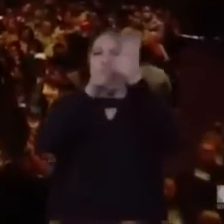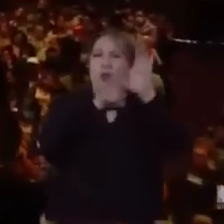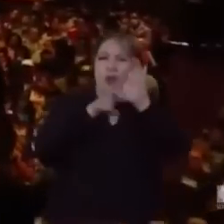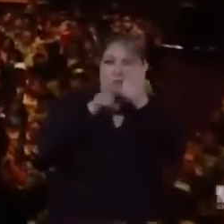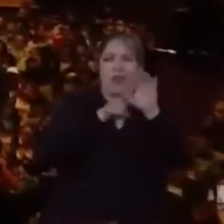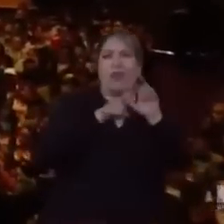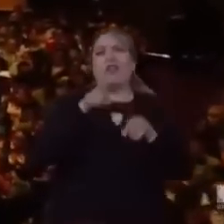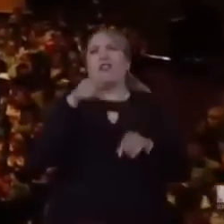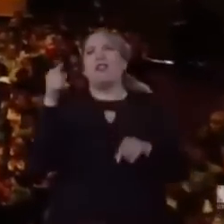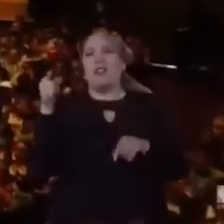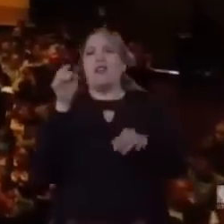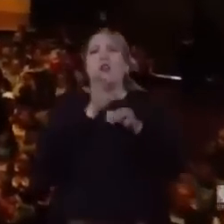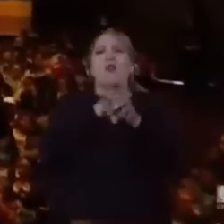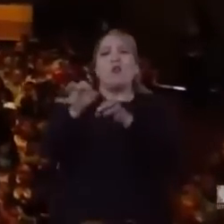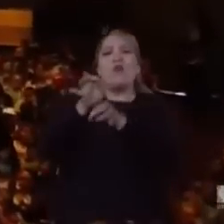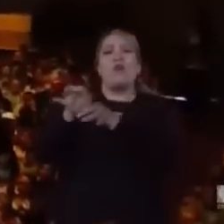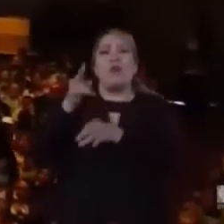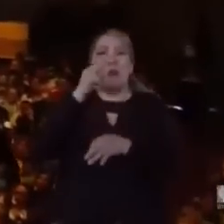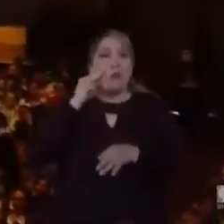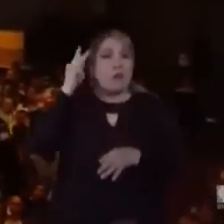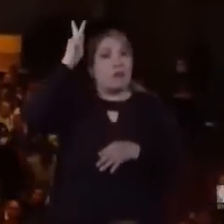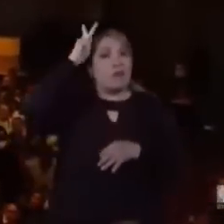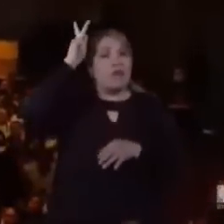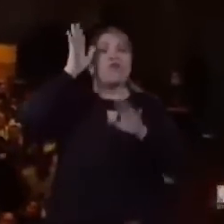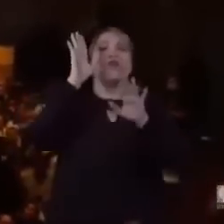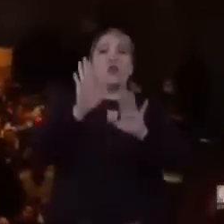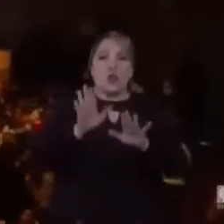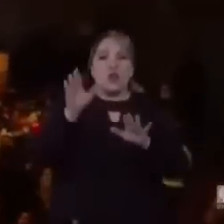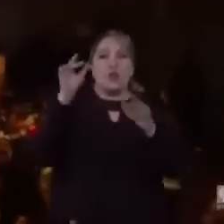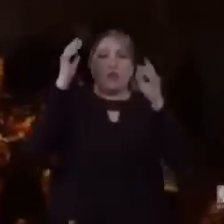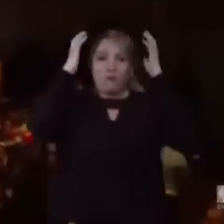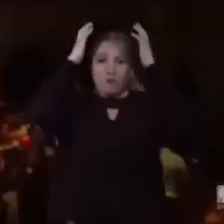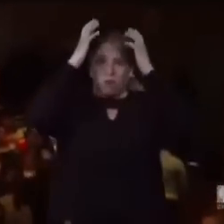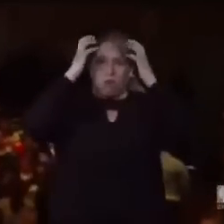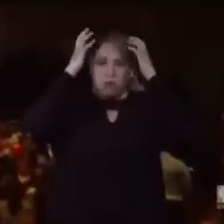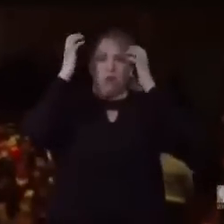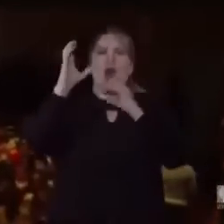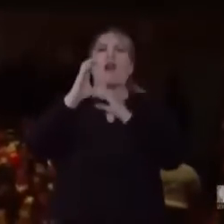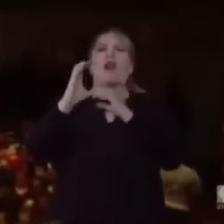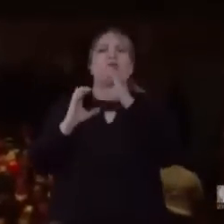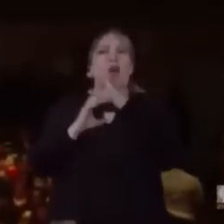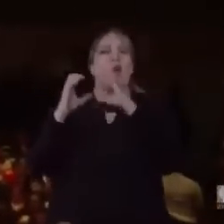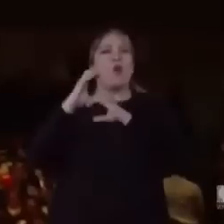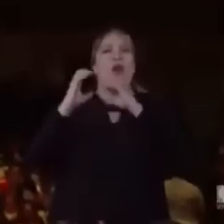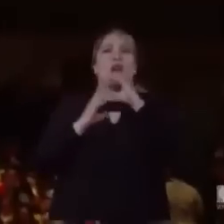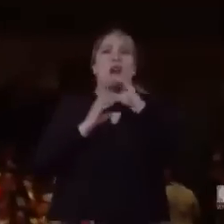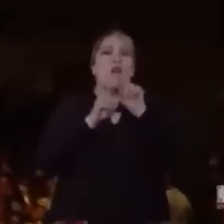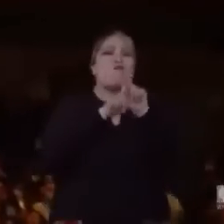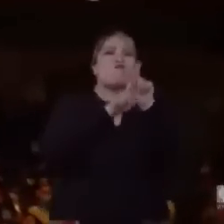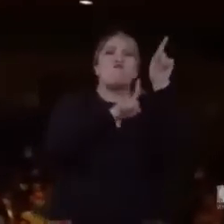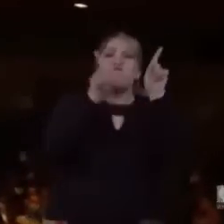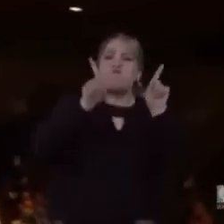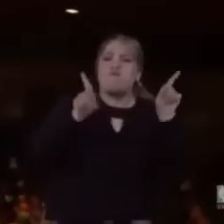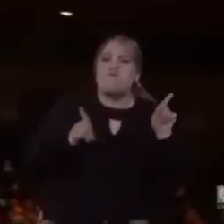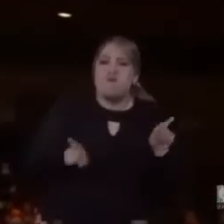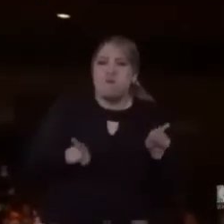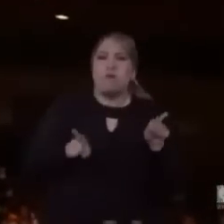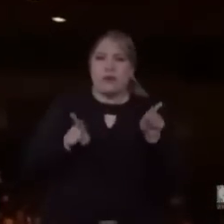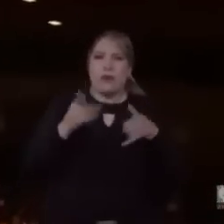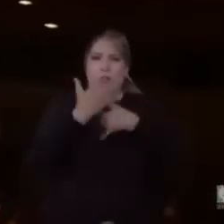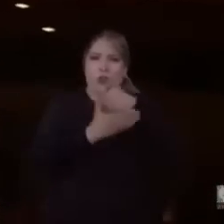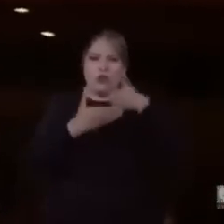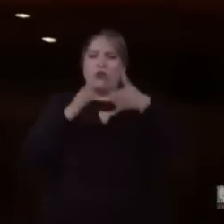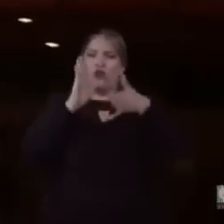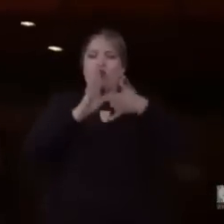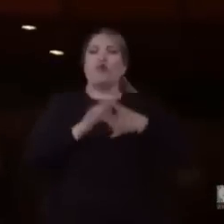y Soacha, de pueblos indígenas y comunidades afro del Cauca y de todas las fronteras. Esa